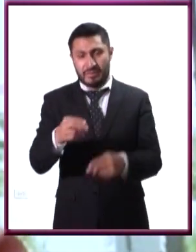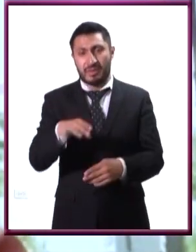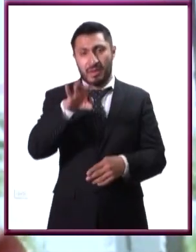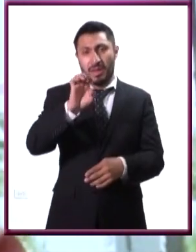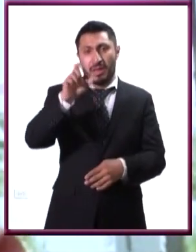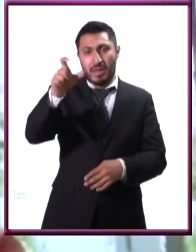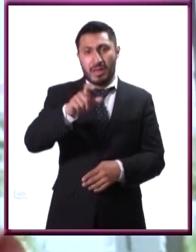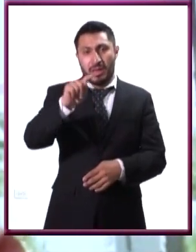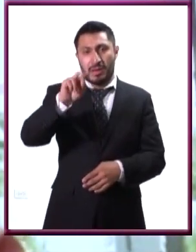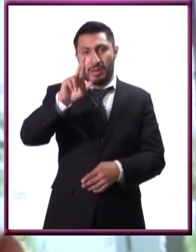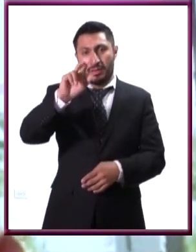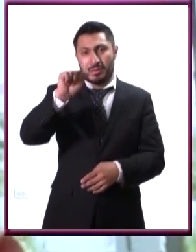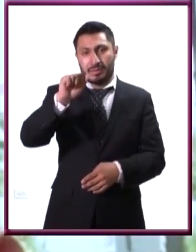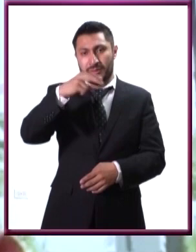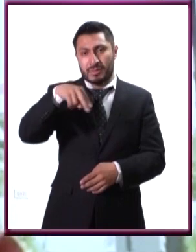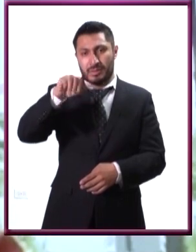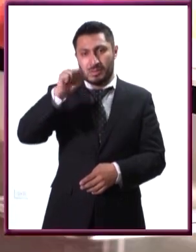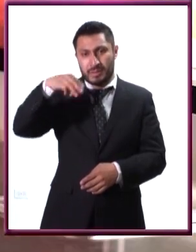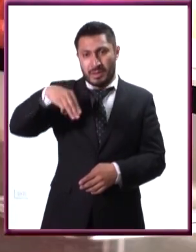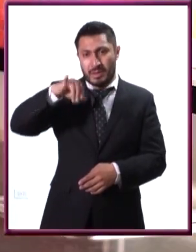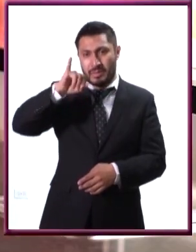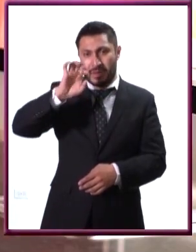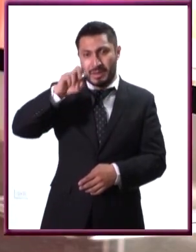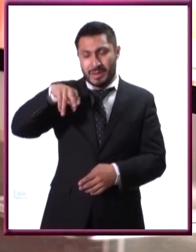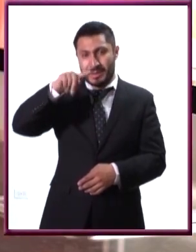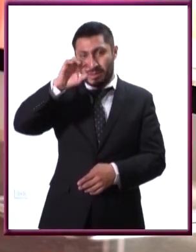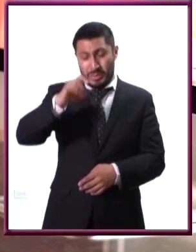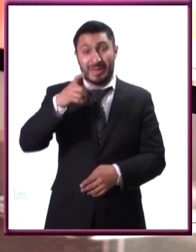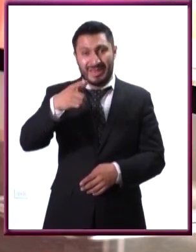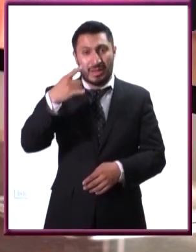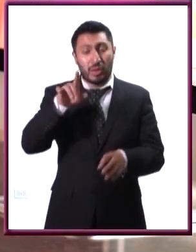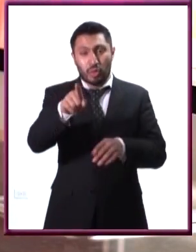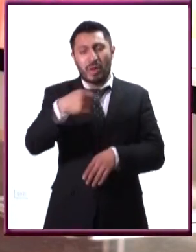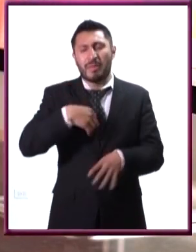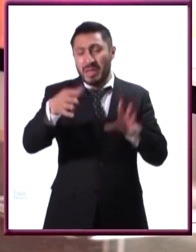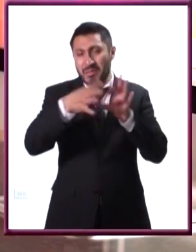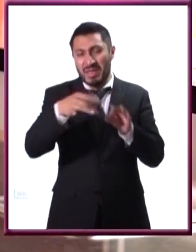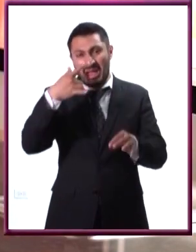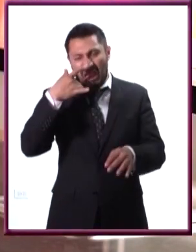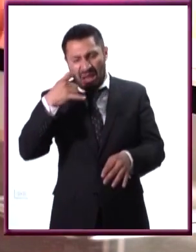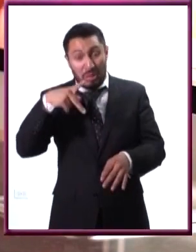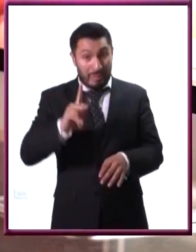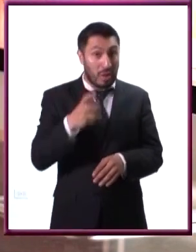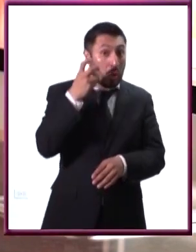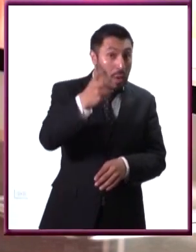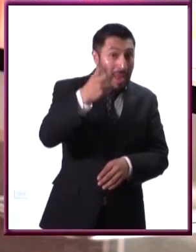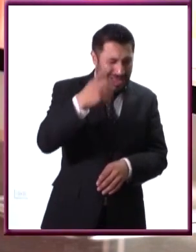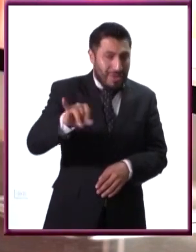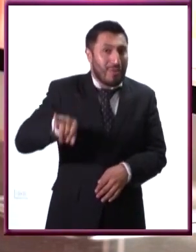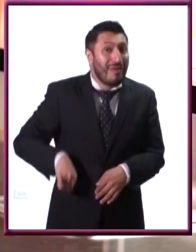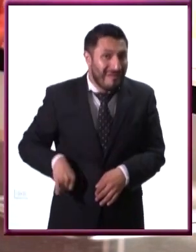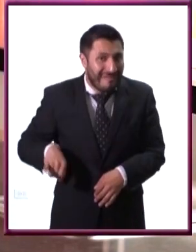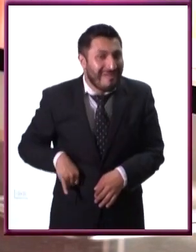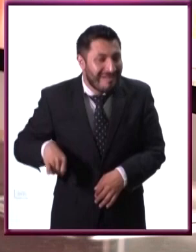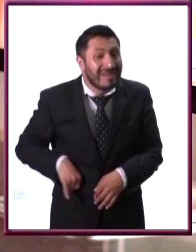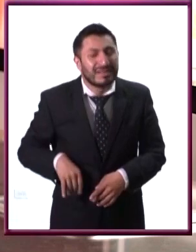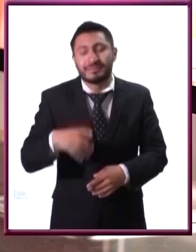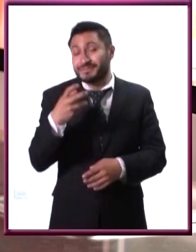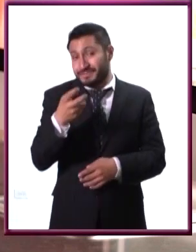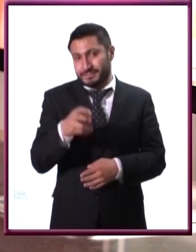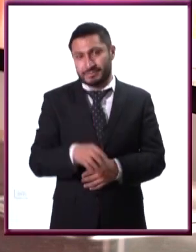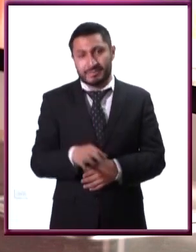el nivel de extrañamiento. Sí que es algo un poco raro el modo en que me lo cuentas, pero justo por ese modo raro en que me lo cuentas, me